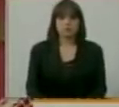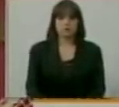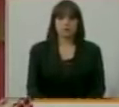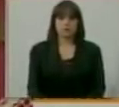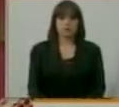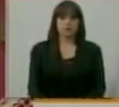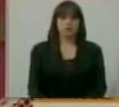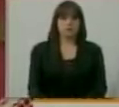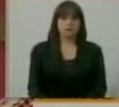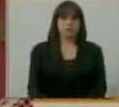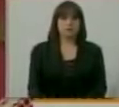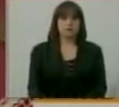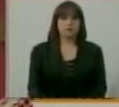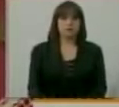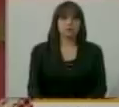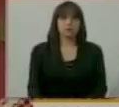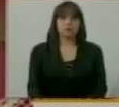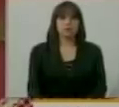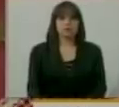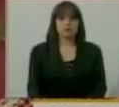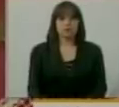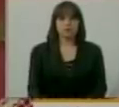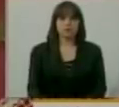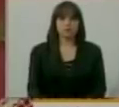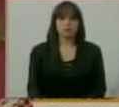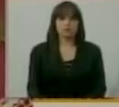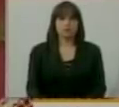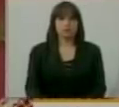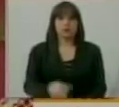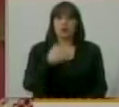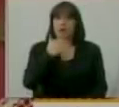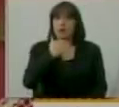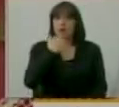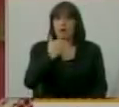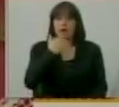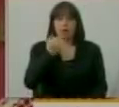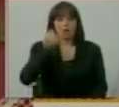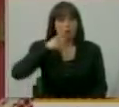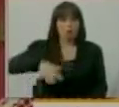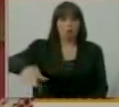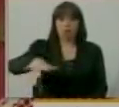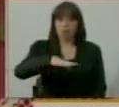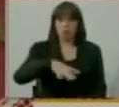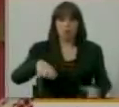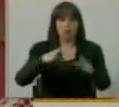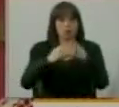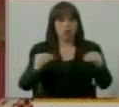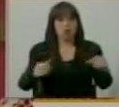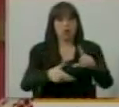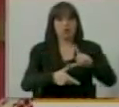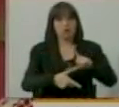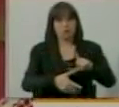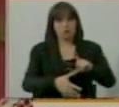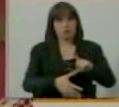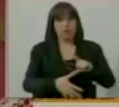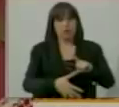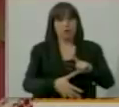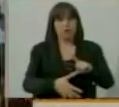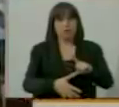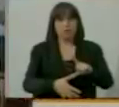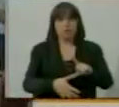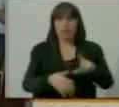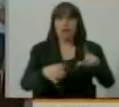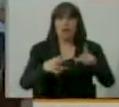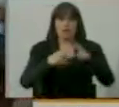Pero aquí lo que está en juego no es que si tú vas a ser presidente en Uruguay, no. Aquí lo que está en juego es el pueblo de toda Latinoamérica. Si cae Nicaragua, caerán todos los